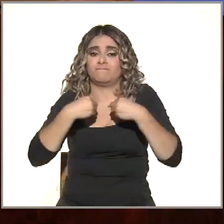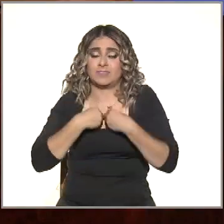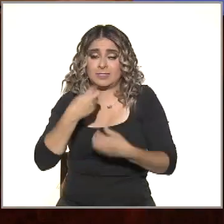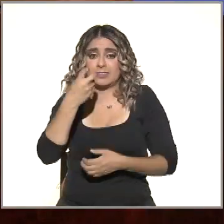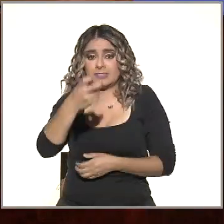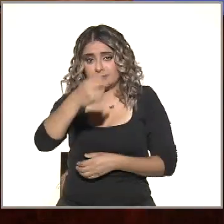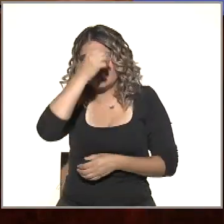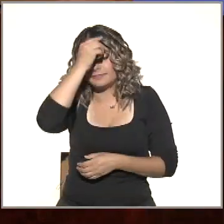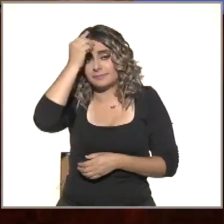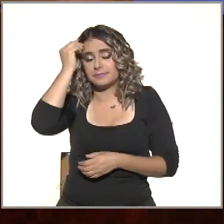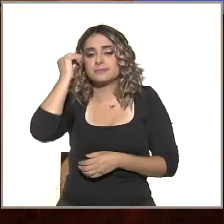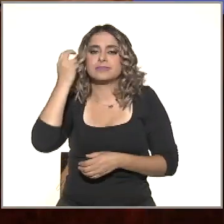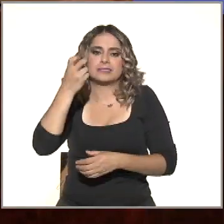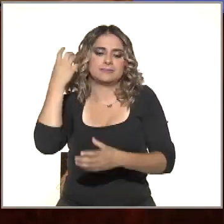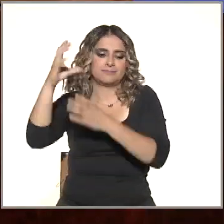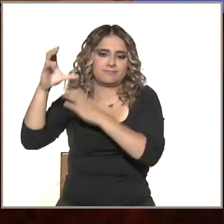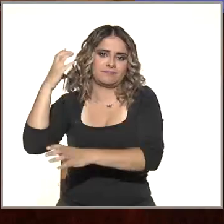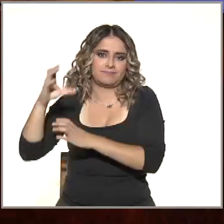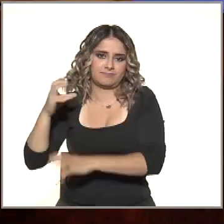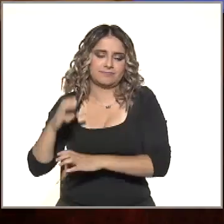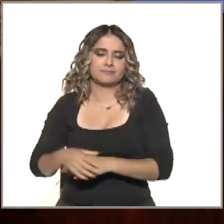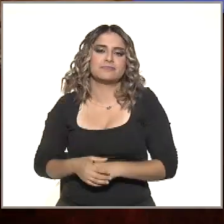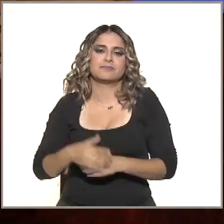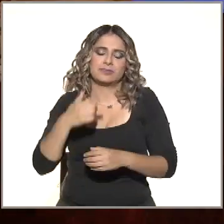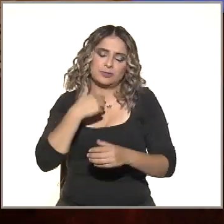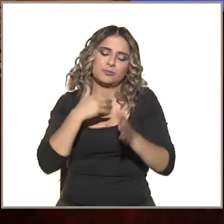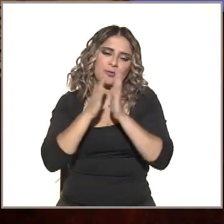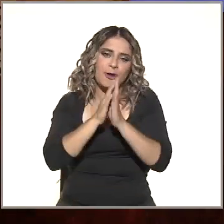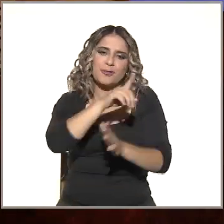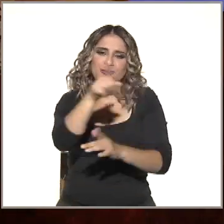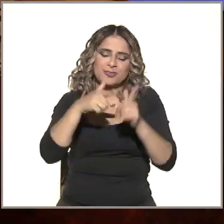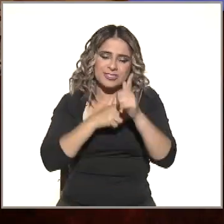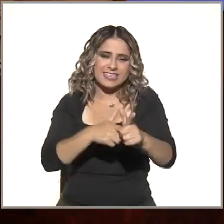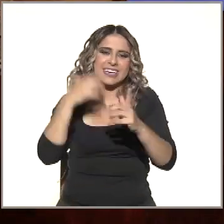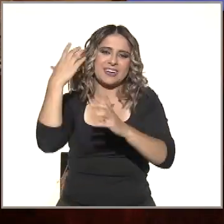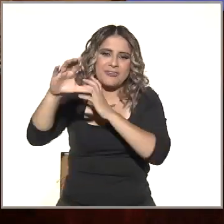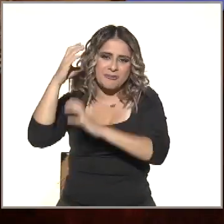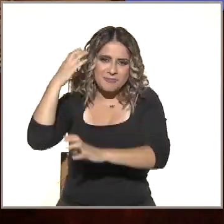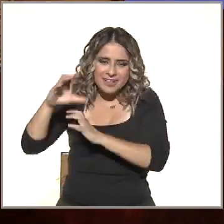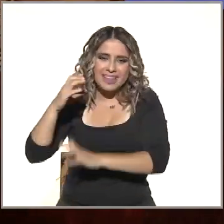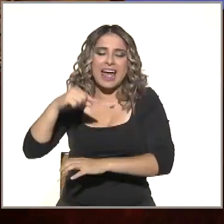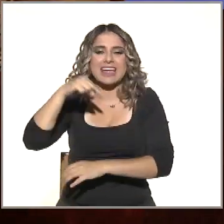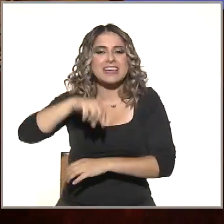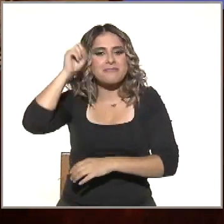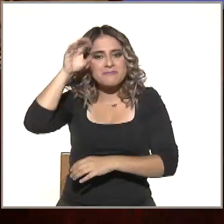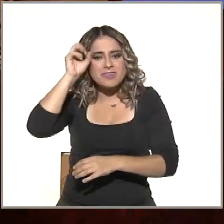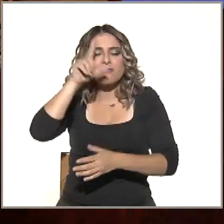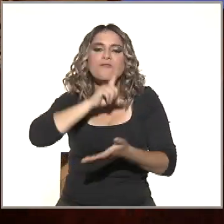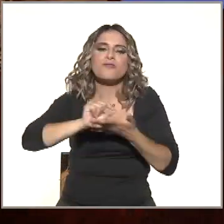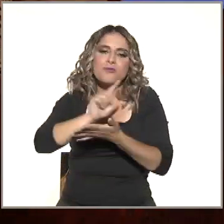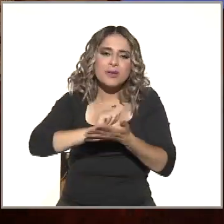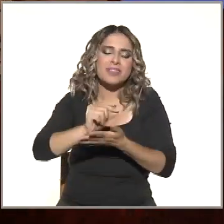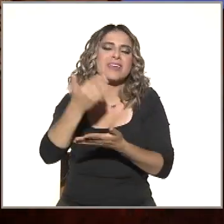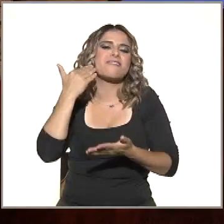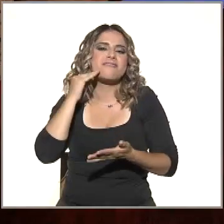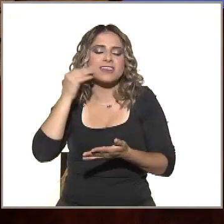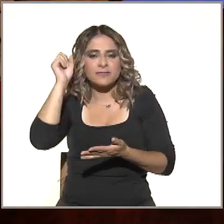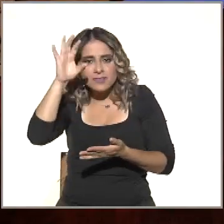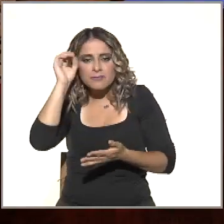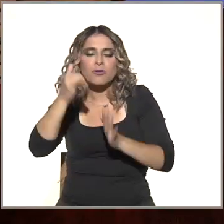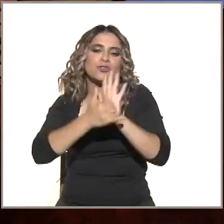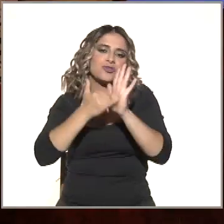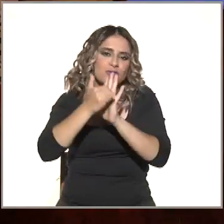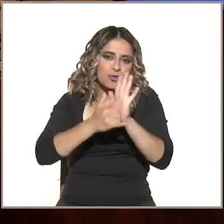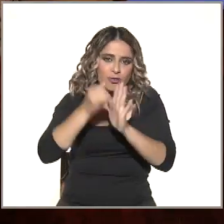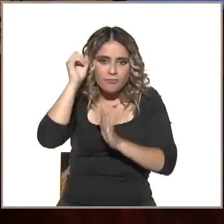través de redes sociales. Cris, pues yo les invito a que sigan participando. Estamos en vivo en Twitter, Facebook, también YouTube,